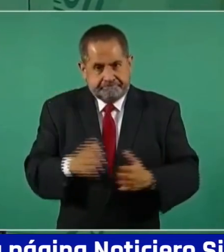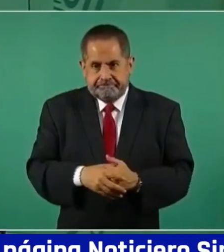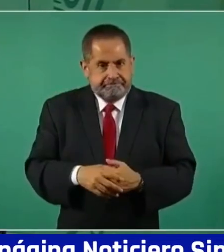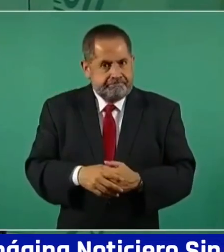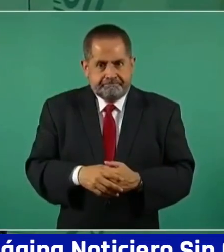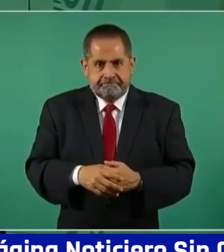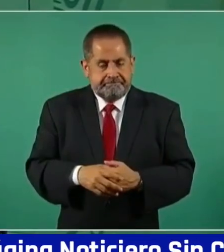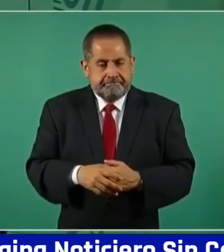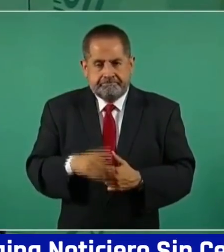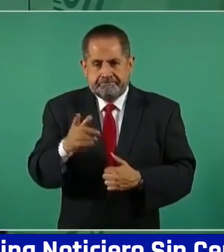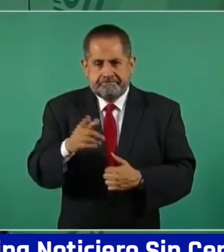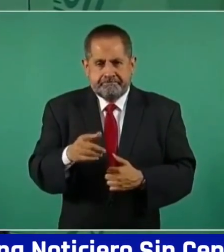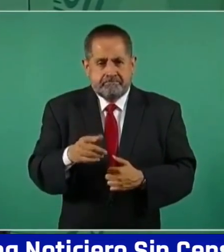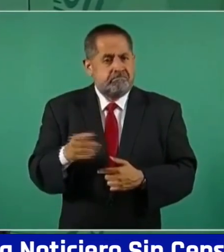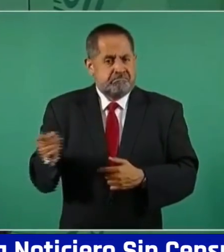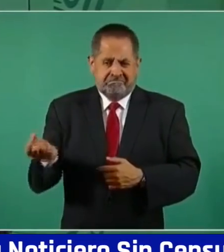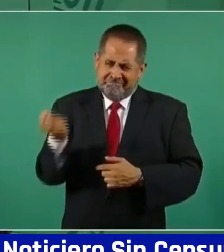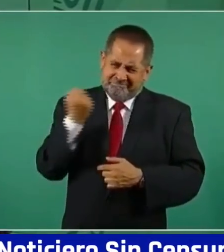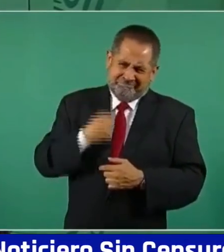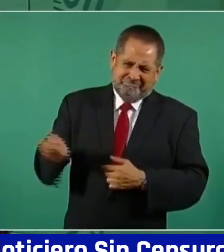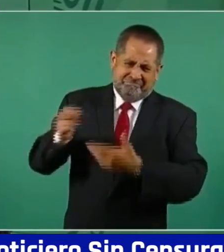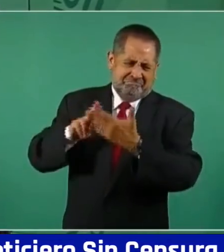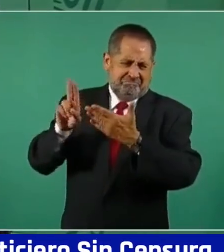Y es un gran pintor.